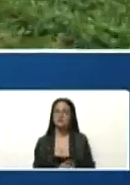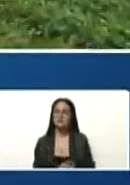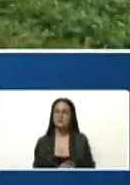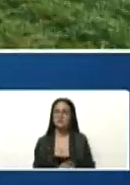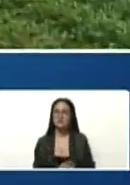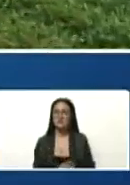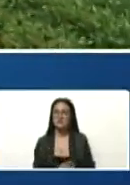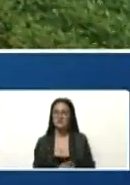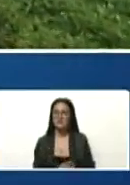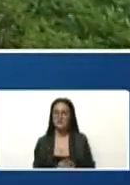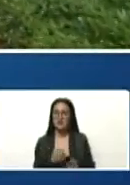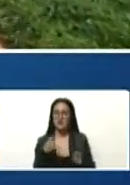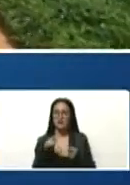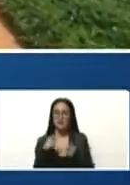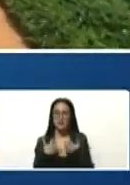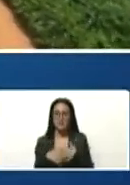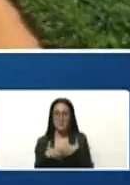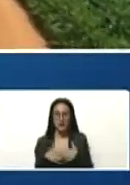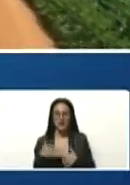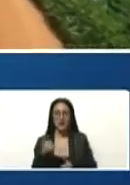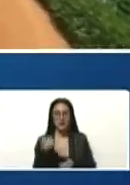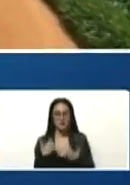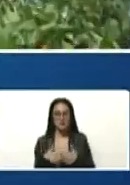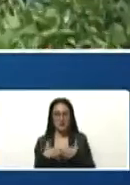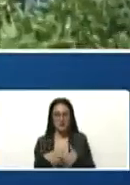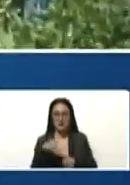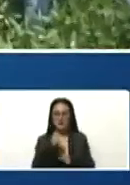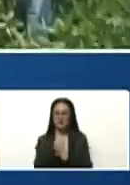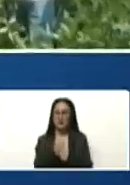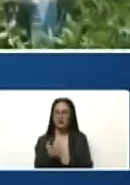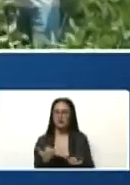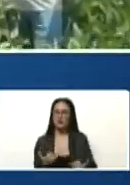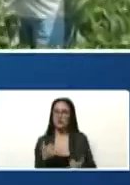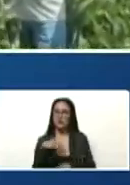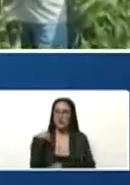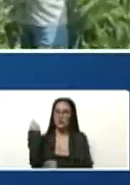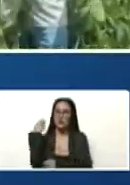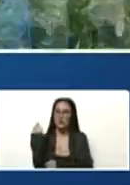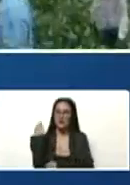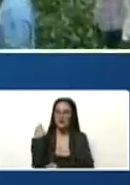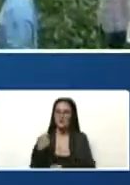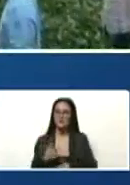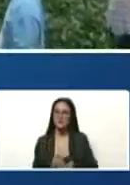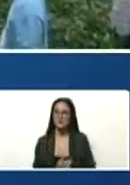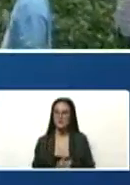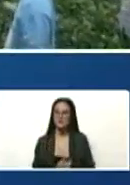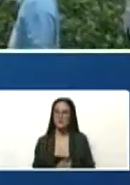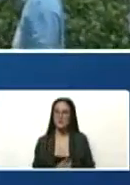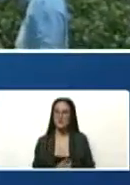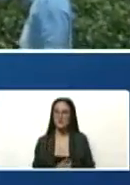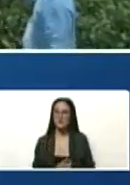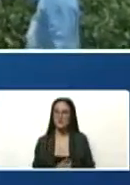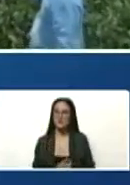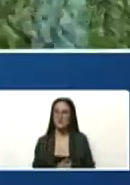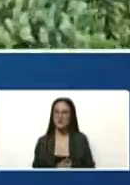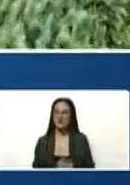He vendido varias máquinas, tengo muchas maquinarias trabajando en el Guárico de productores